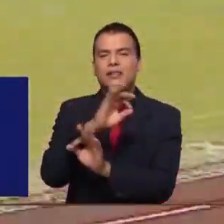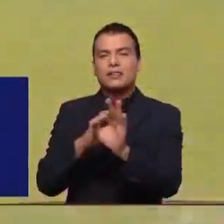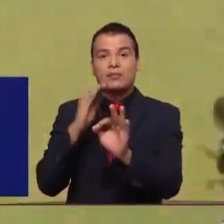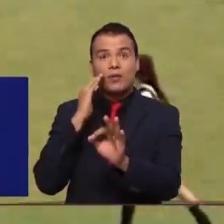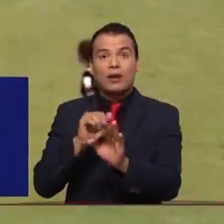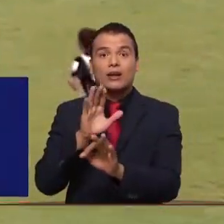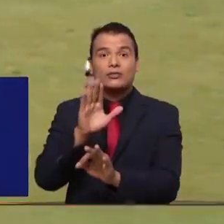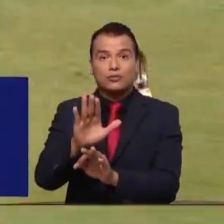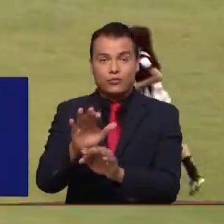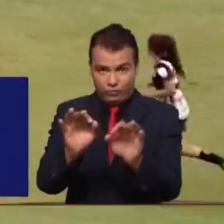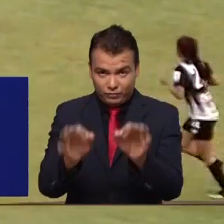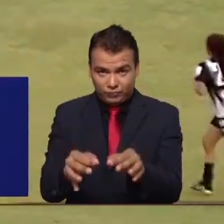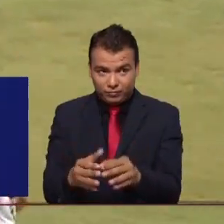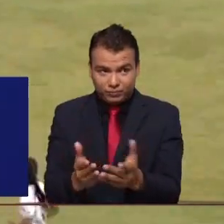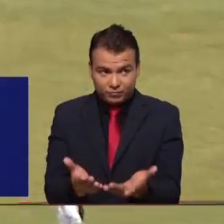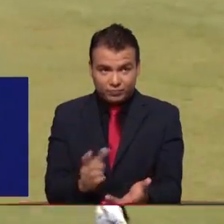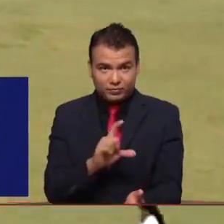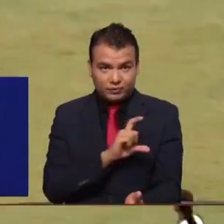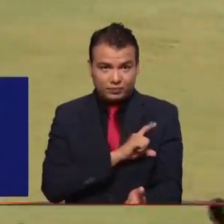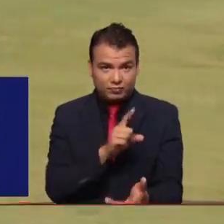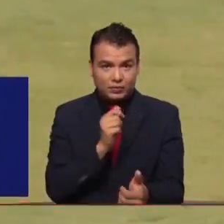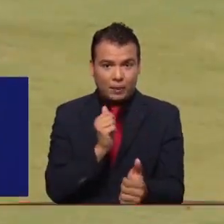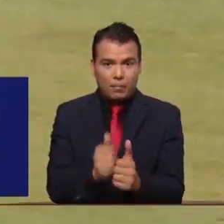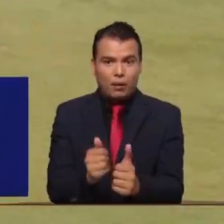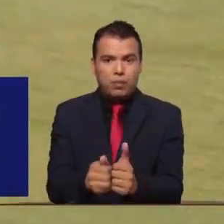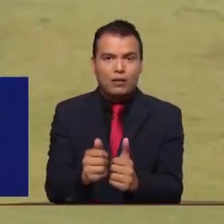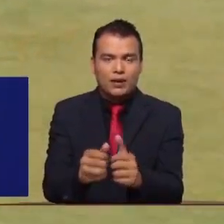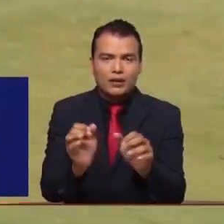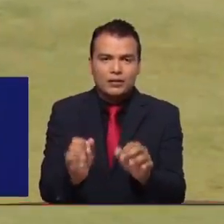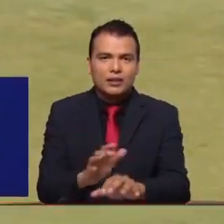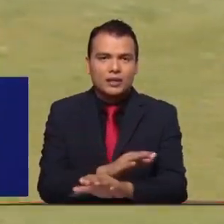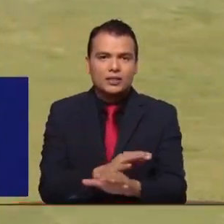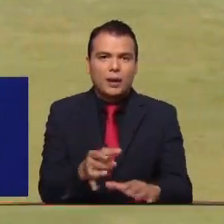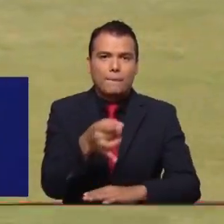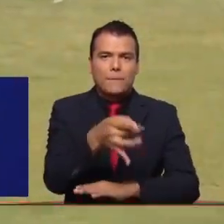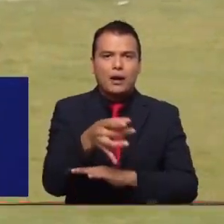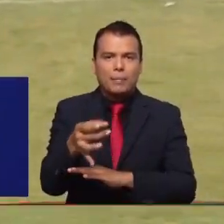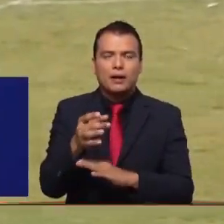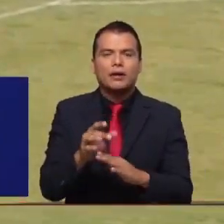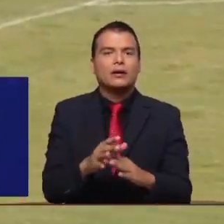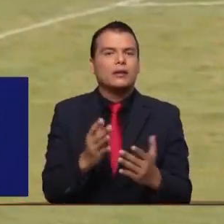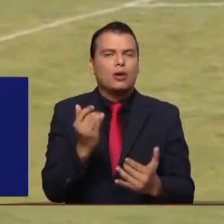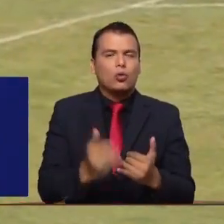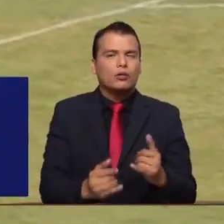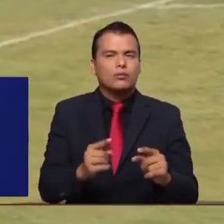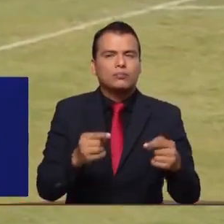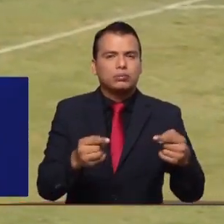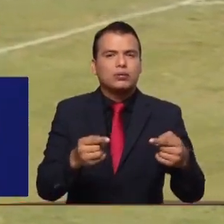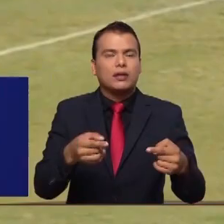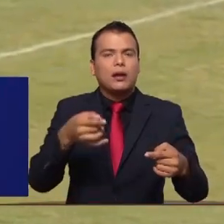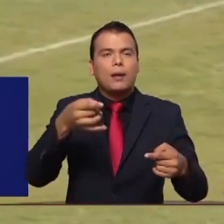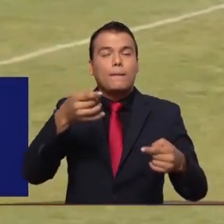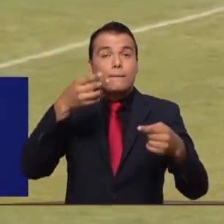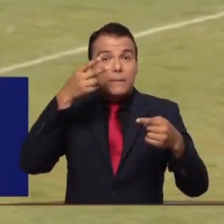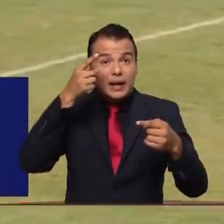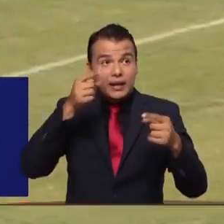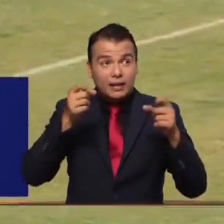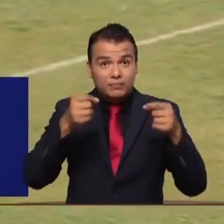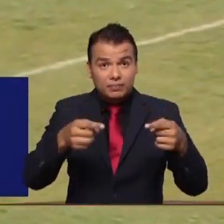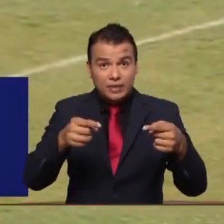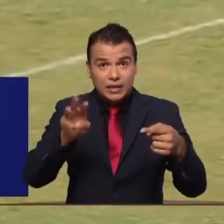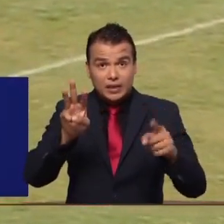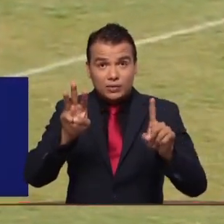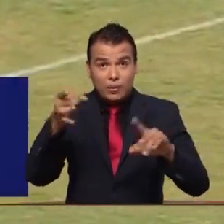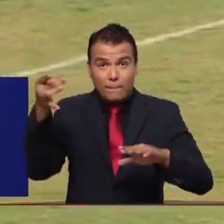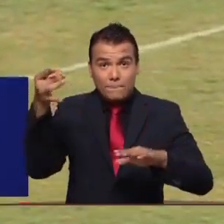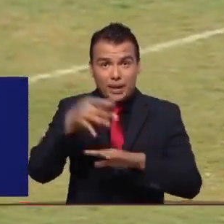Femenina. El Deportivo Cali llegó a esta instancia luego de vencer 3-1 al Deportivo Pereira. Creo que lo